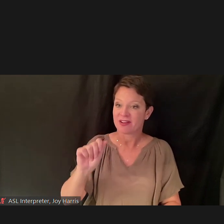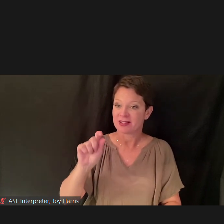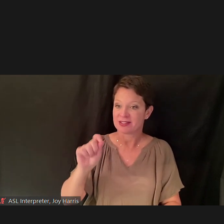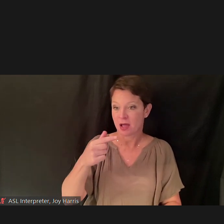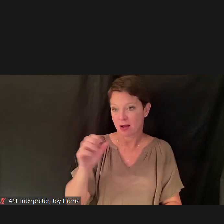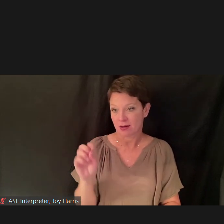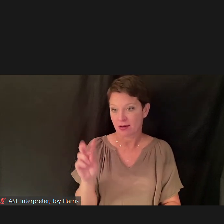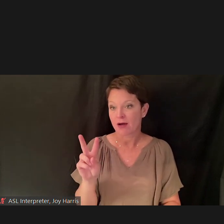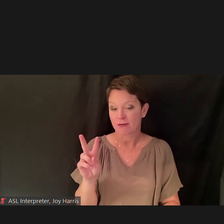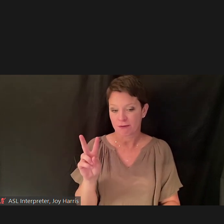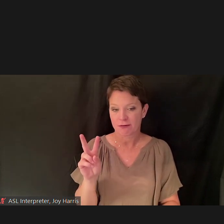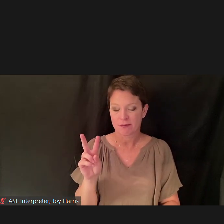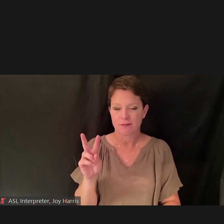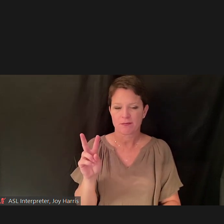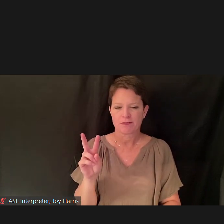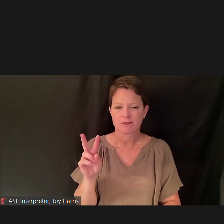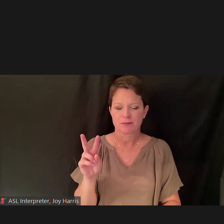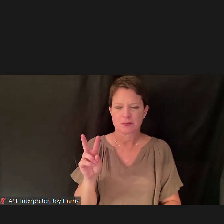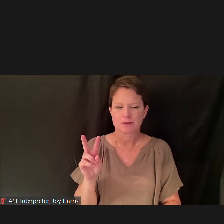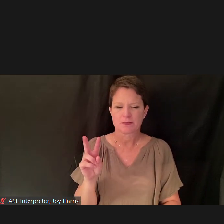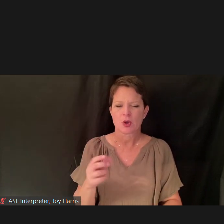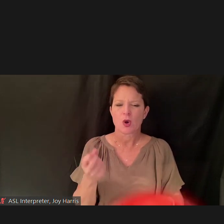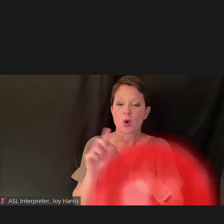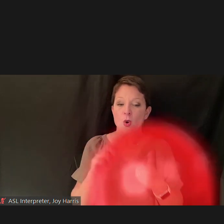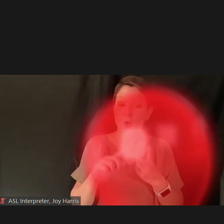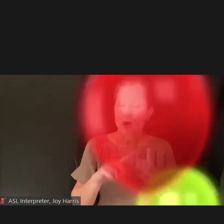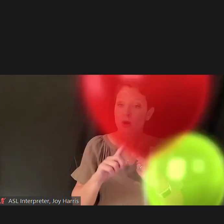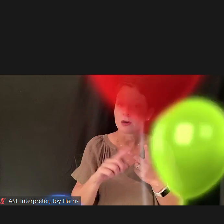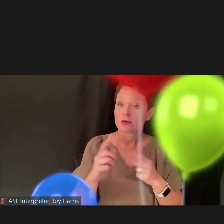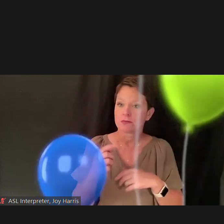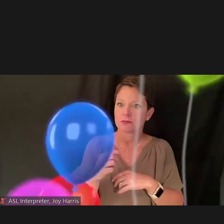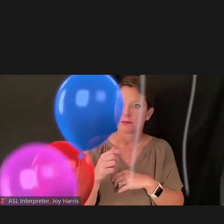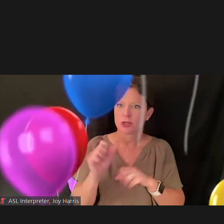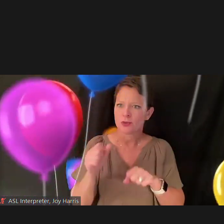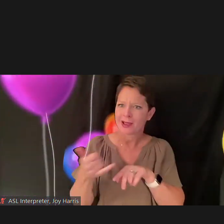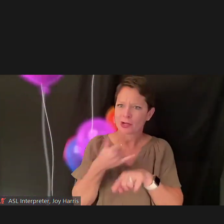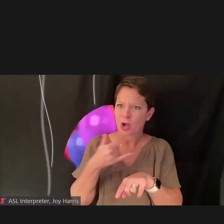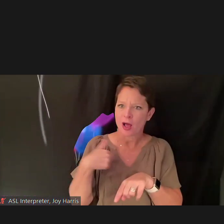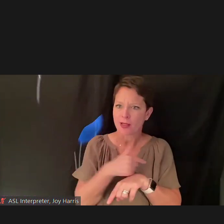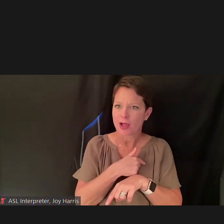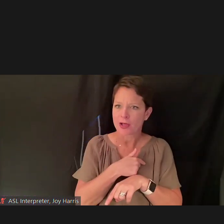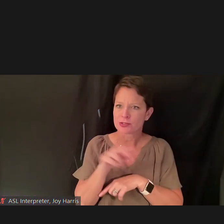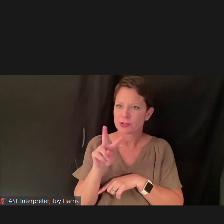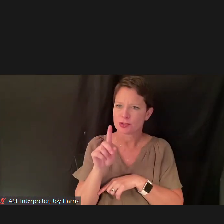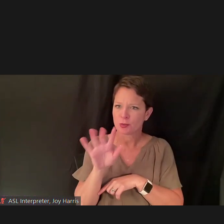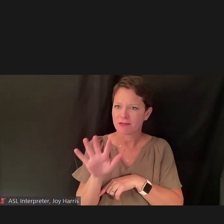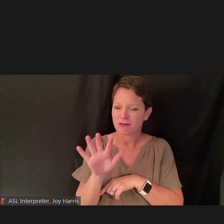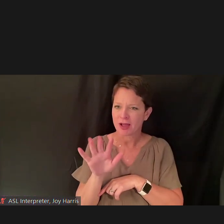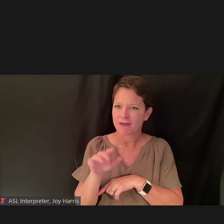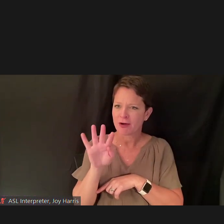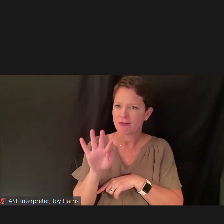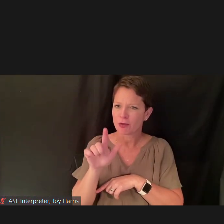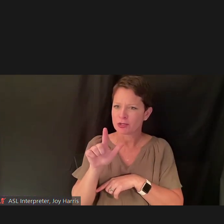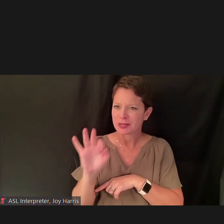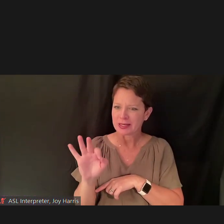philadelphia.gov, electrónico a Philadelphia, or a you can give us a call Public at Preparedness,